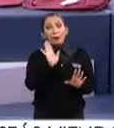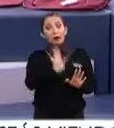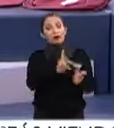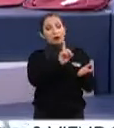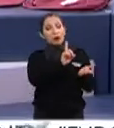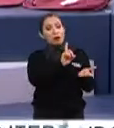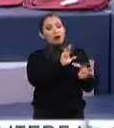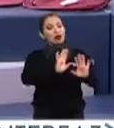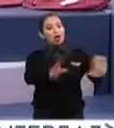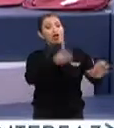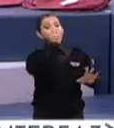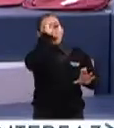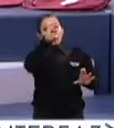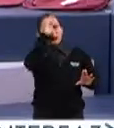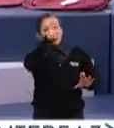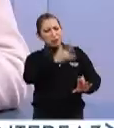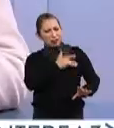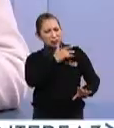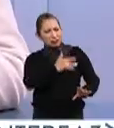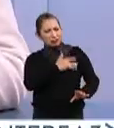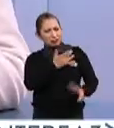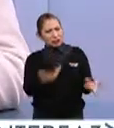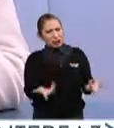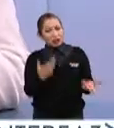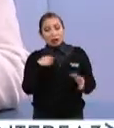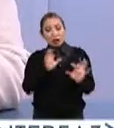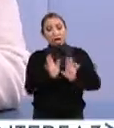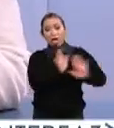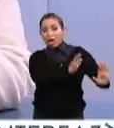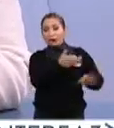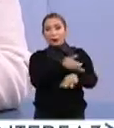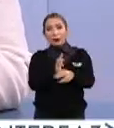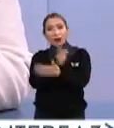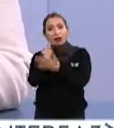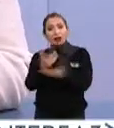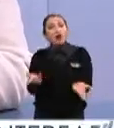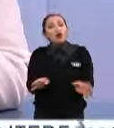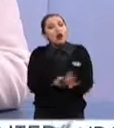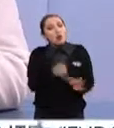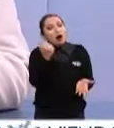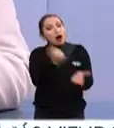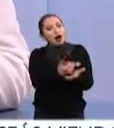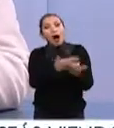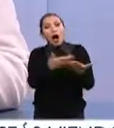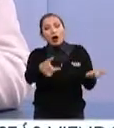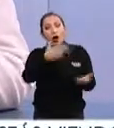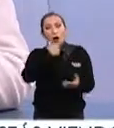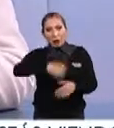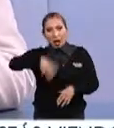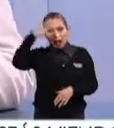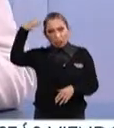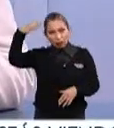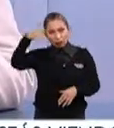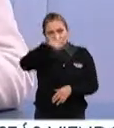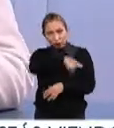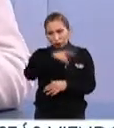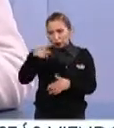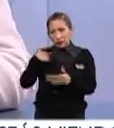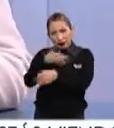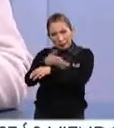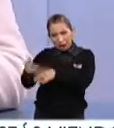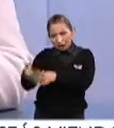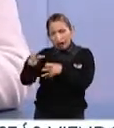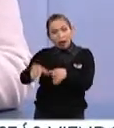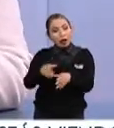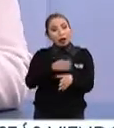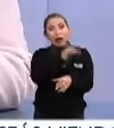discapacitados emocionales, pero también para estar fuera del espacio privado. ¿Cómo le promueves o cómo le exiges hoy día a los hombres que estén en estos espacios